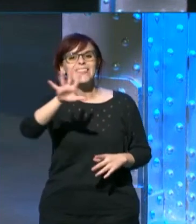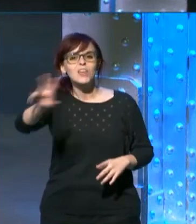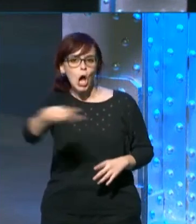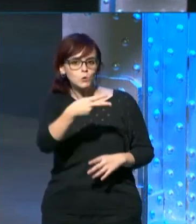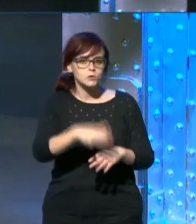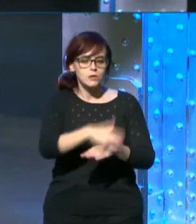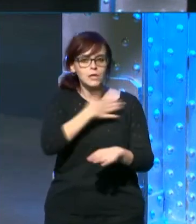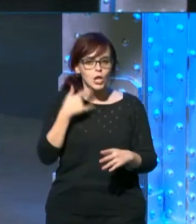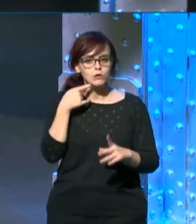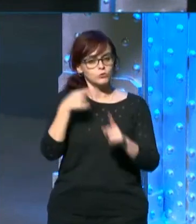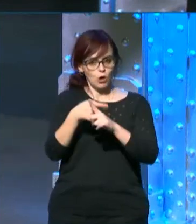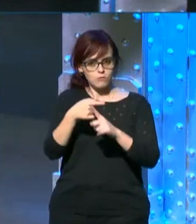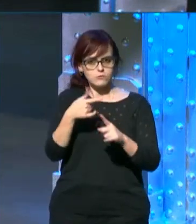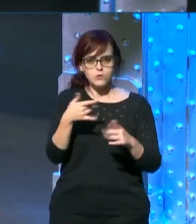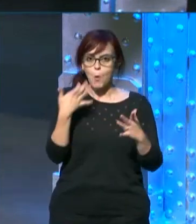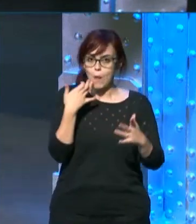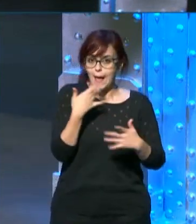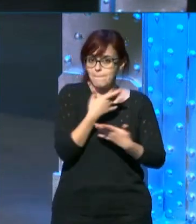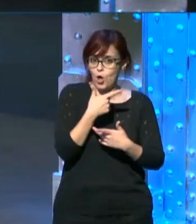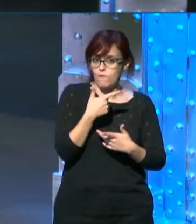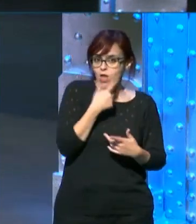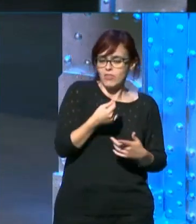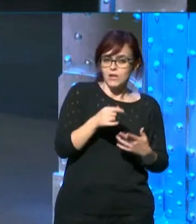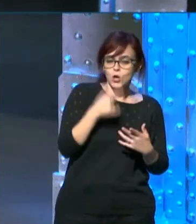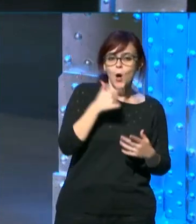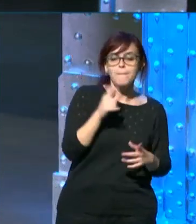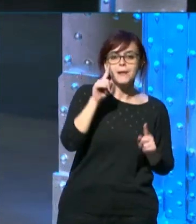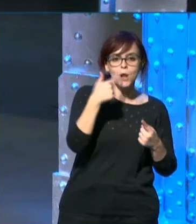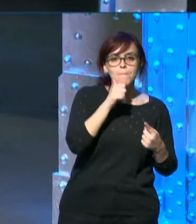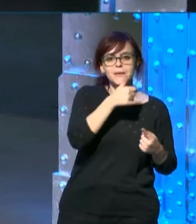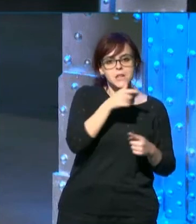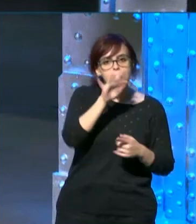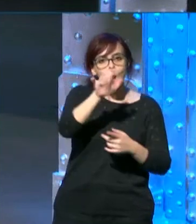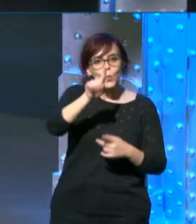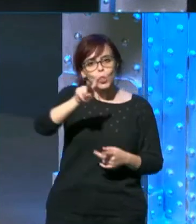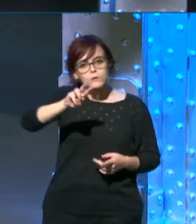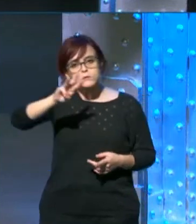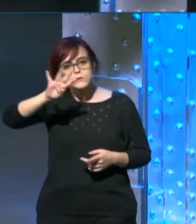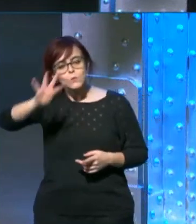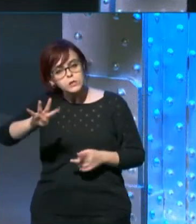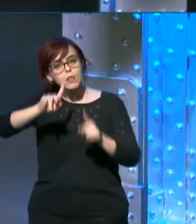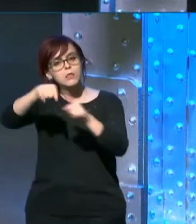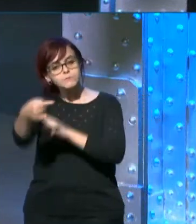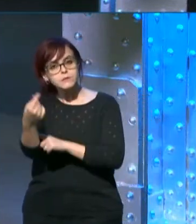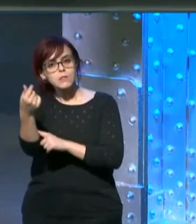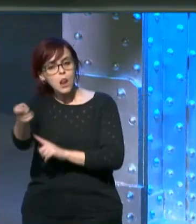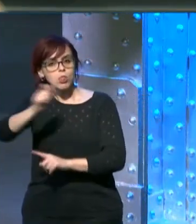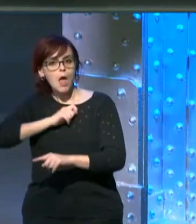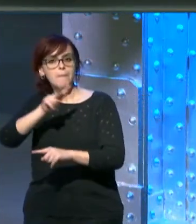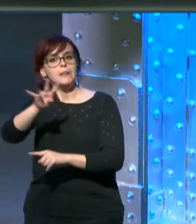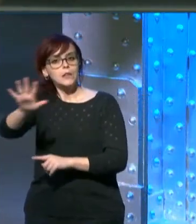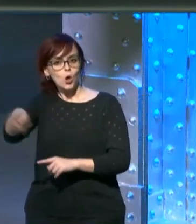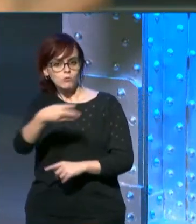euros. ¿Vale? Claro, con esto digo yo, esto es magia, ¿cómo no se me ha ocurrido a mí? Yo defino las cosas basadas en ejemplos y